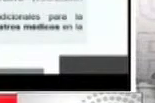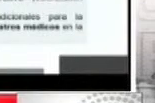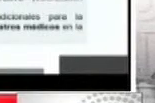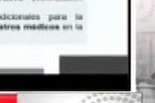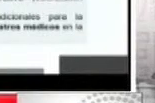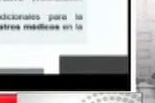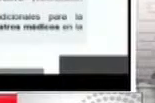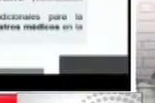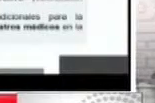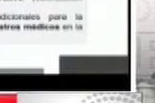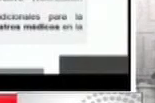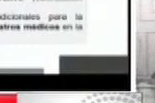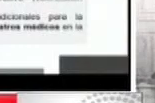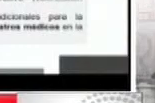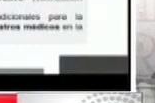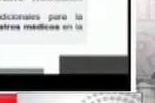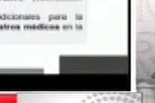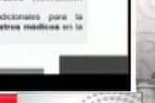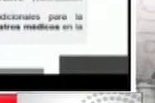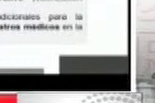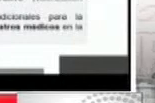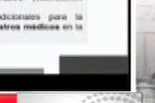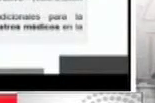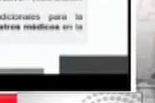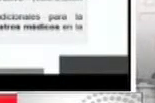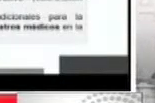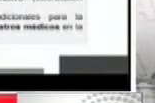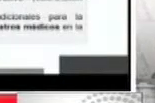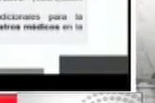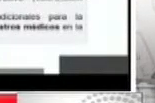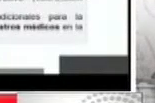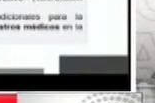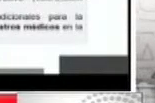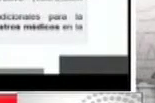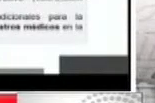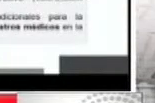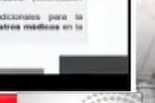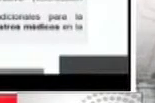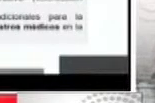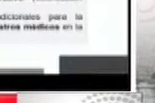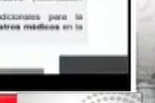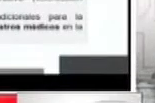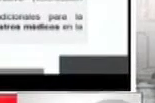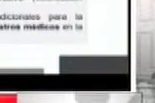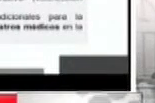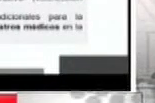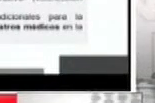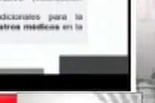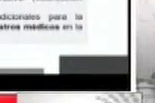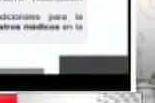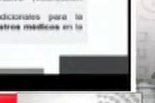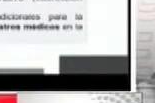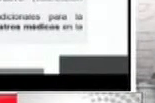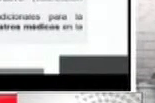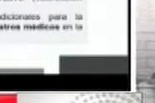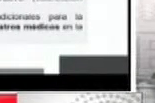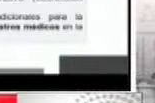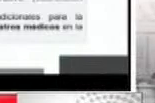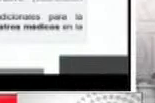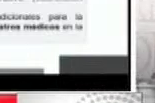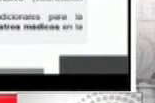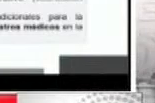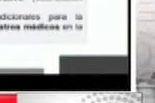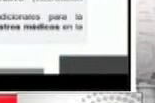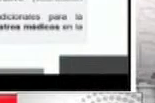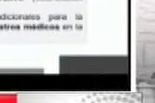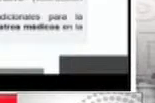privado. Y lo mismo pasa con los exámenes complementarios, ¿no? Entonces, estos 500 millones es